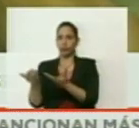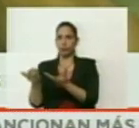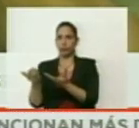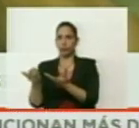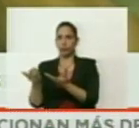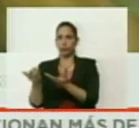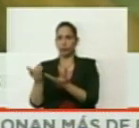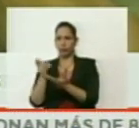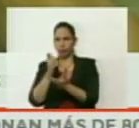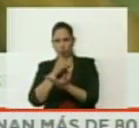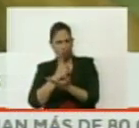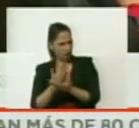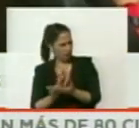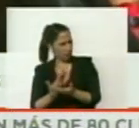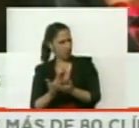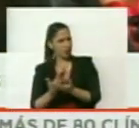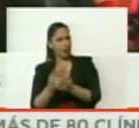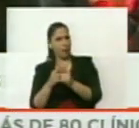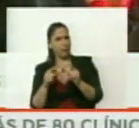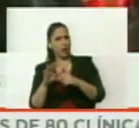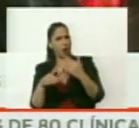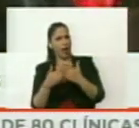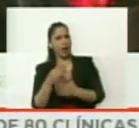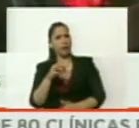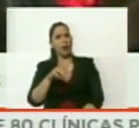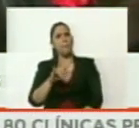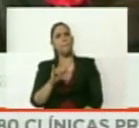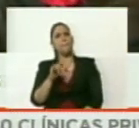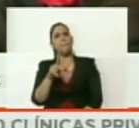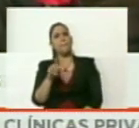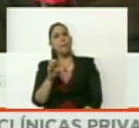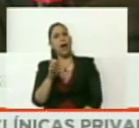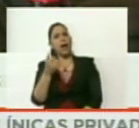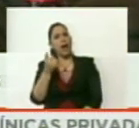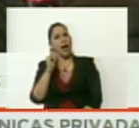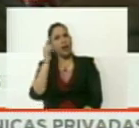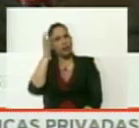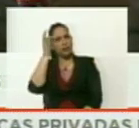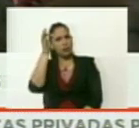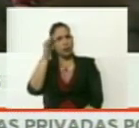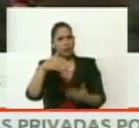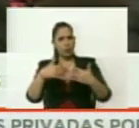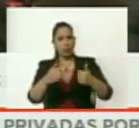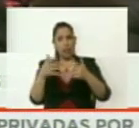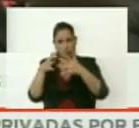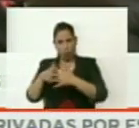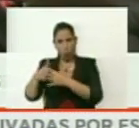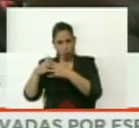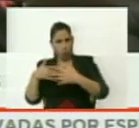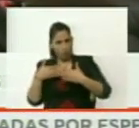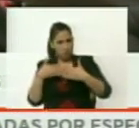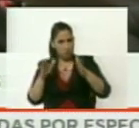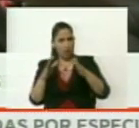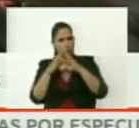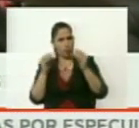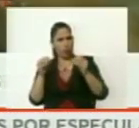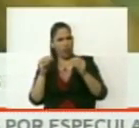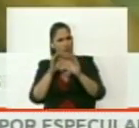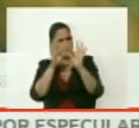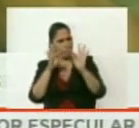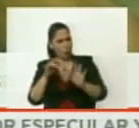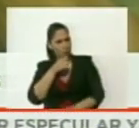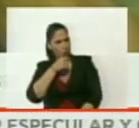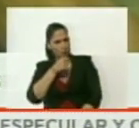¿cómo que no? Si es que hasta Mike Pence estuvo en un Consejo de Seguridad, Estados Unidos ha abierto toda una matriz de